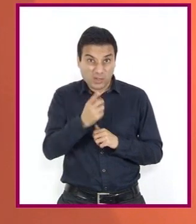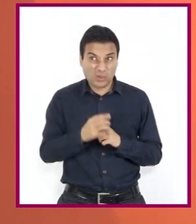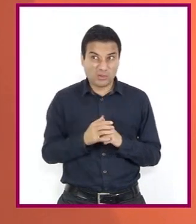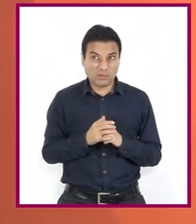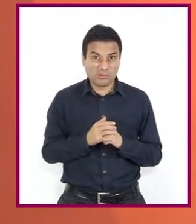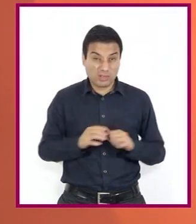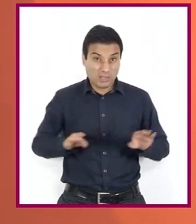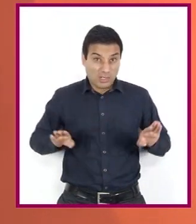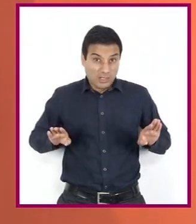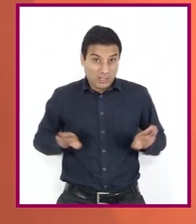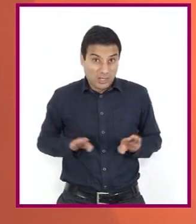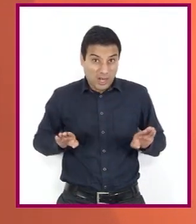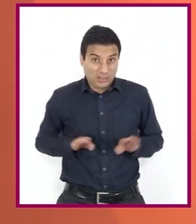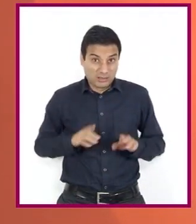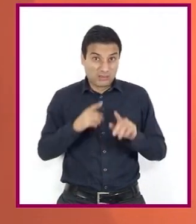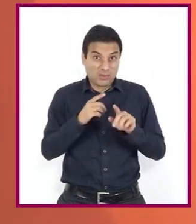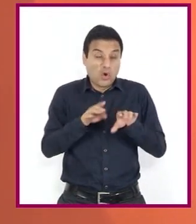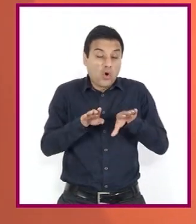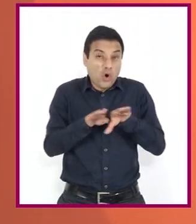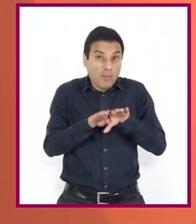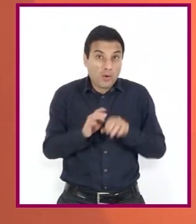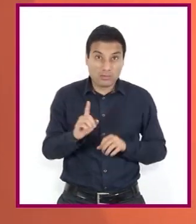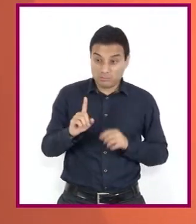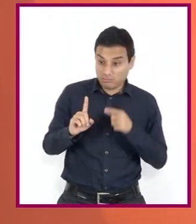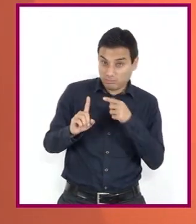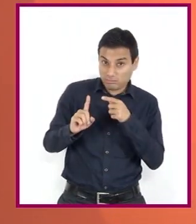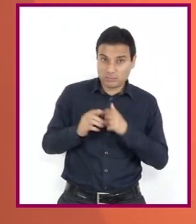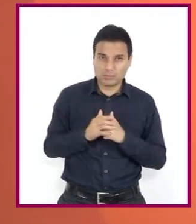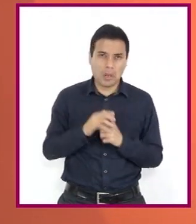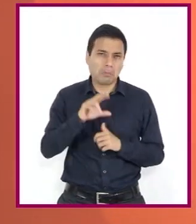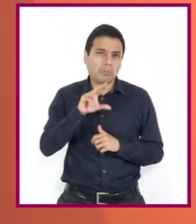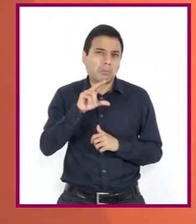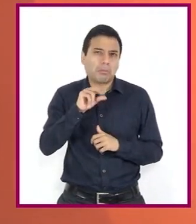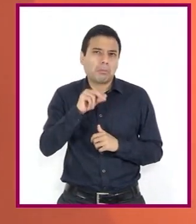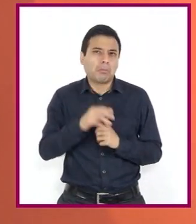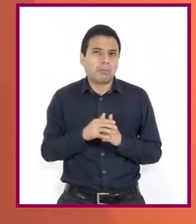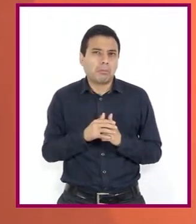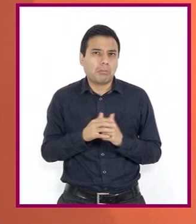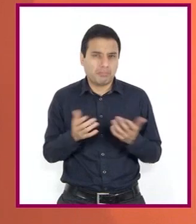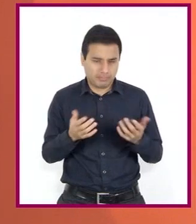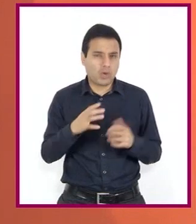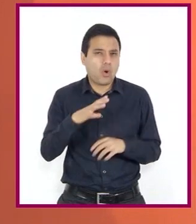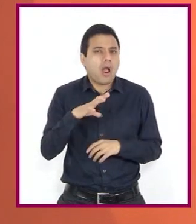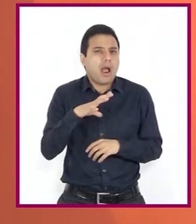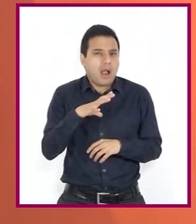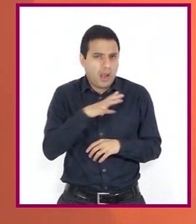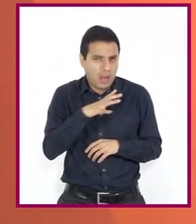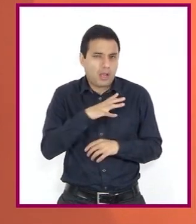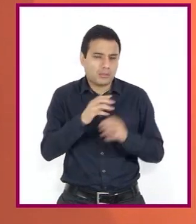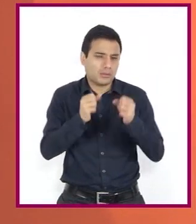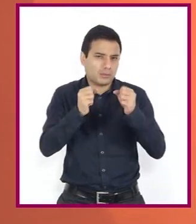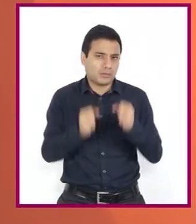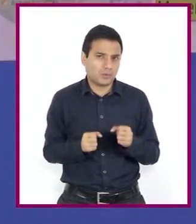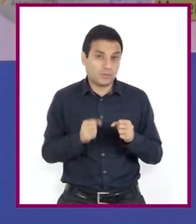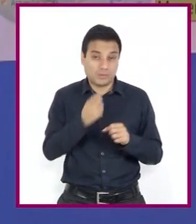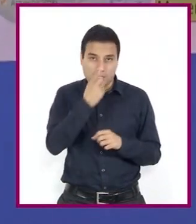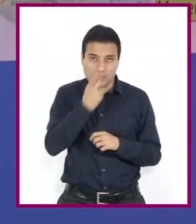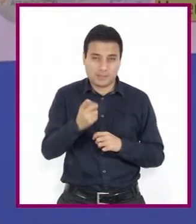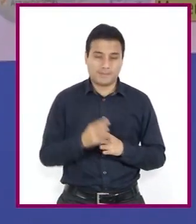las características de ese ancestro, cuya existencia era necesario reconocer como parte de su esquema